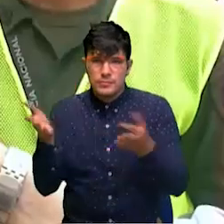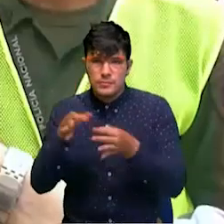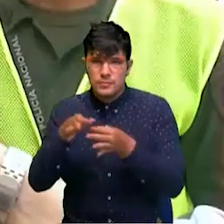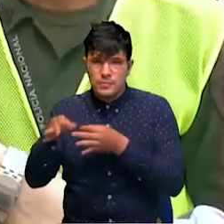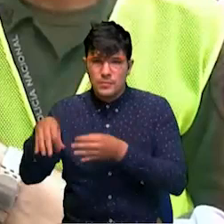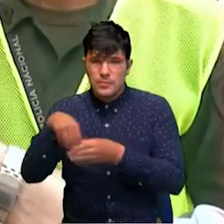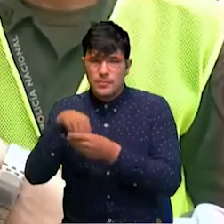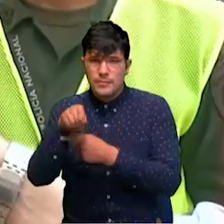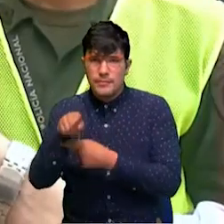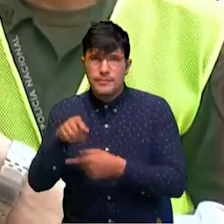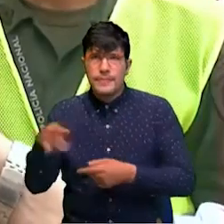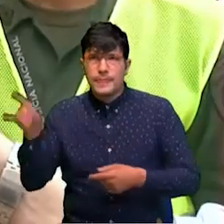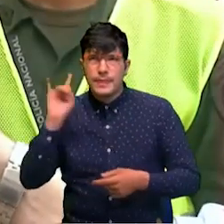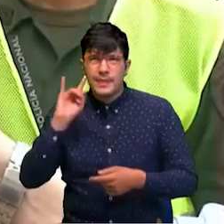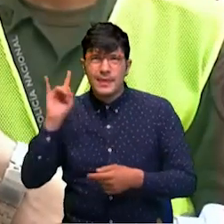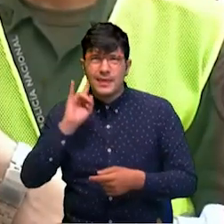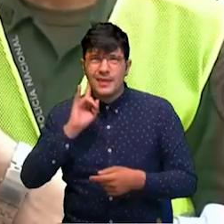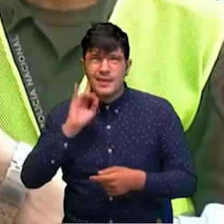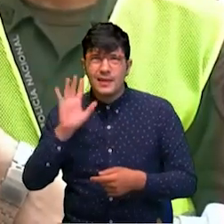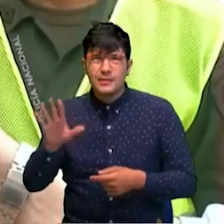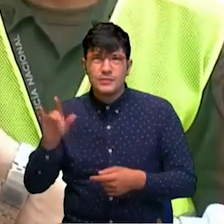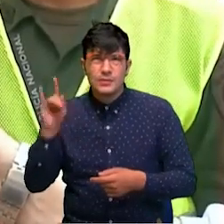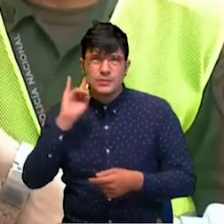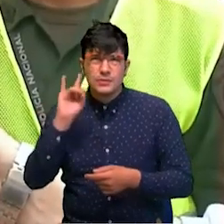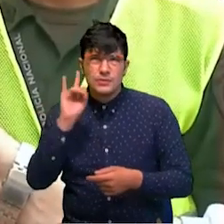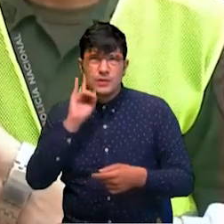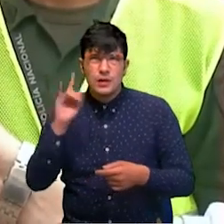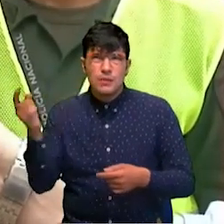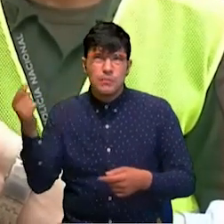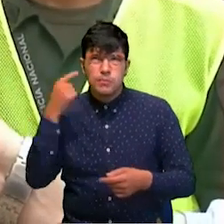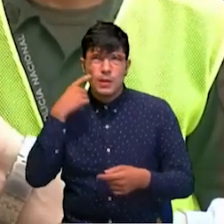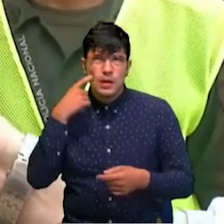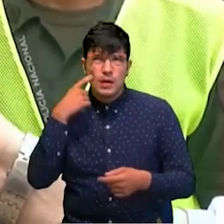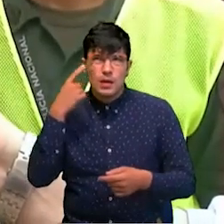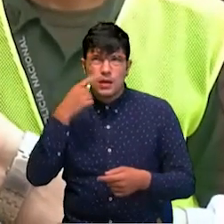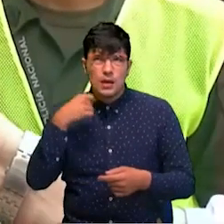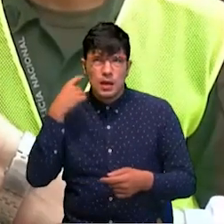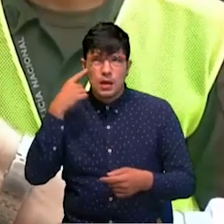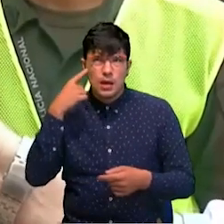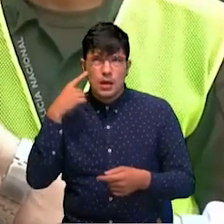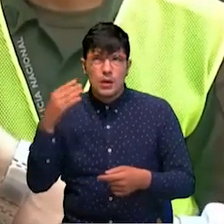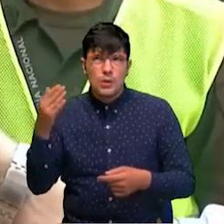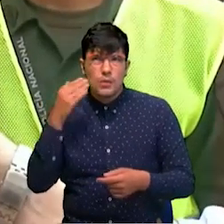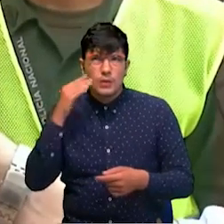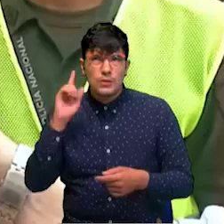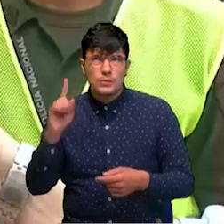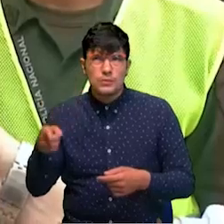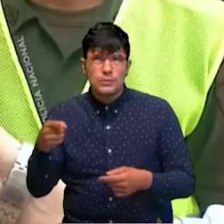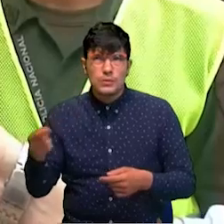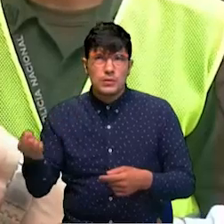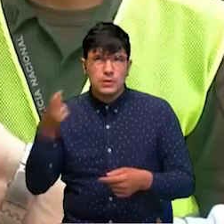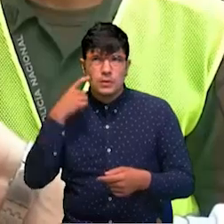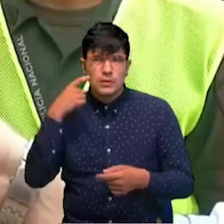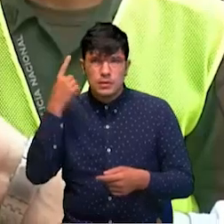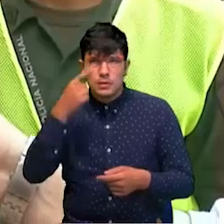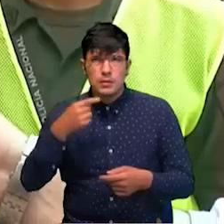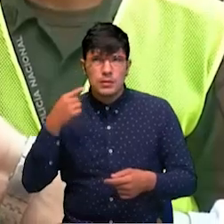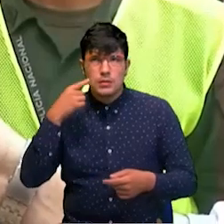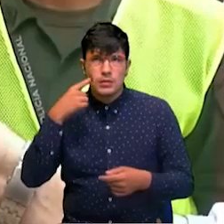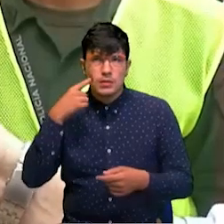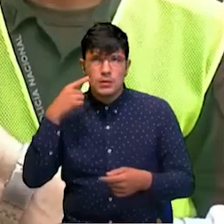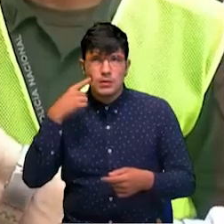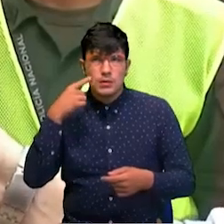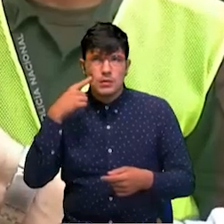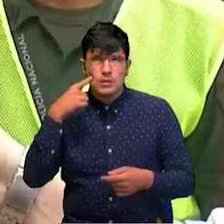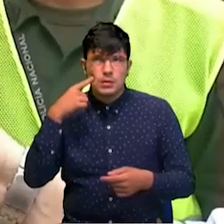escucharon un impacto y fue cuando le causó esa esquirla que le ingresó a esta